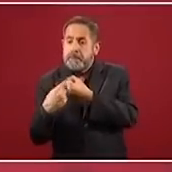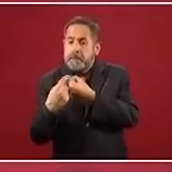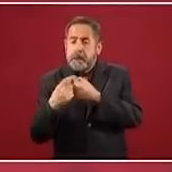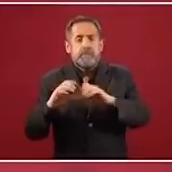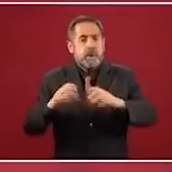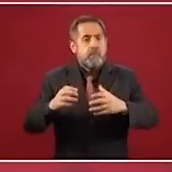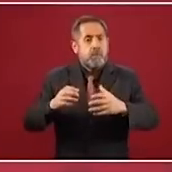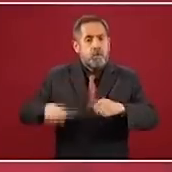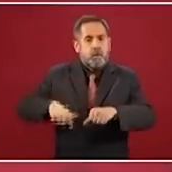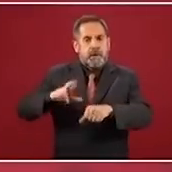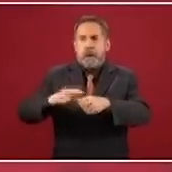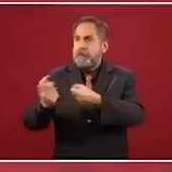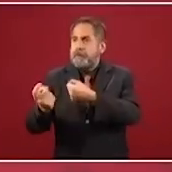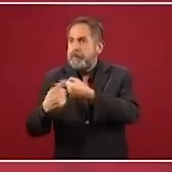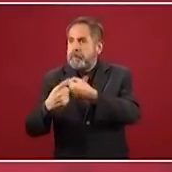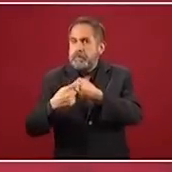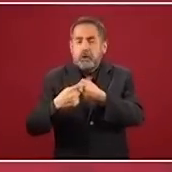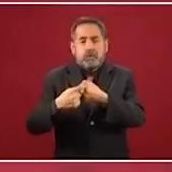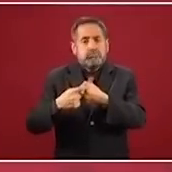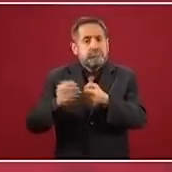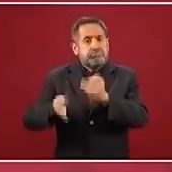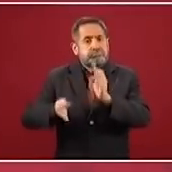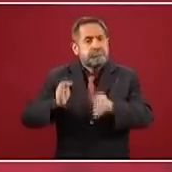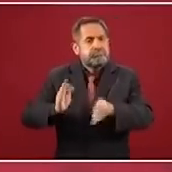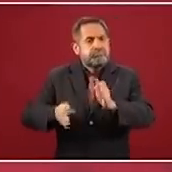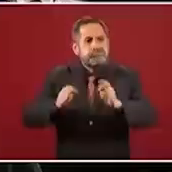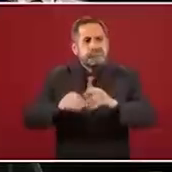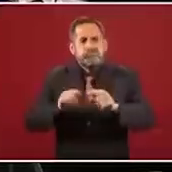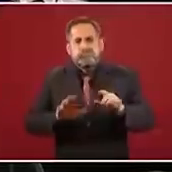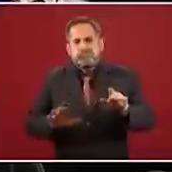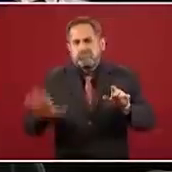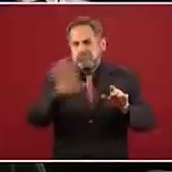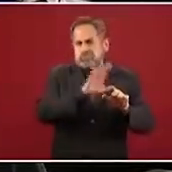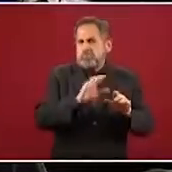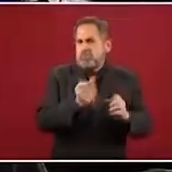gobernadores acepten